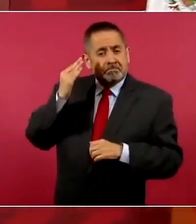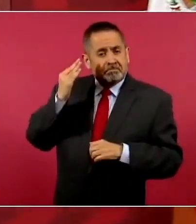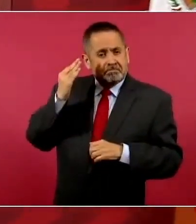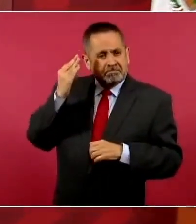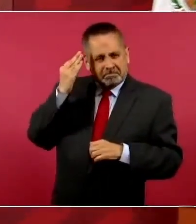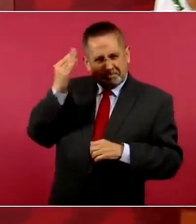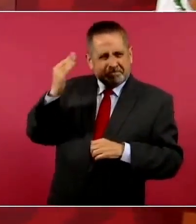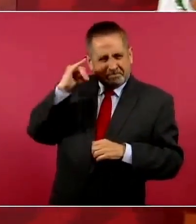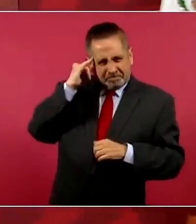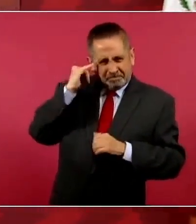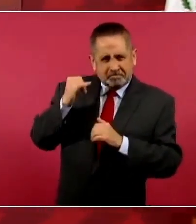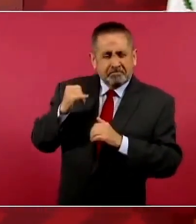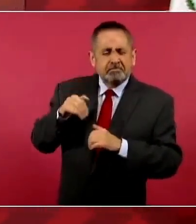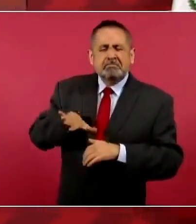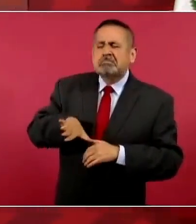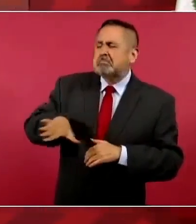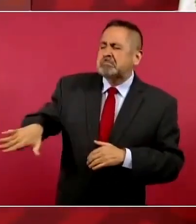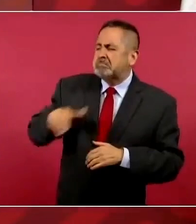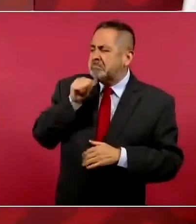importancia